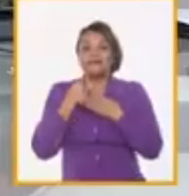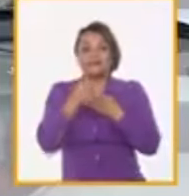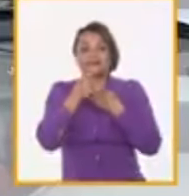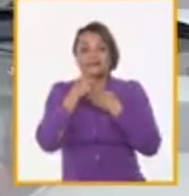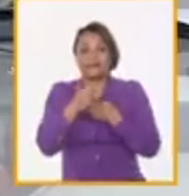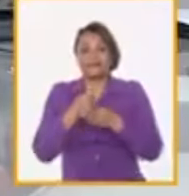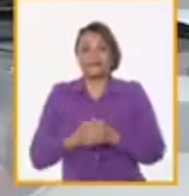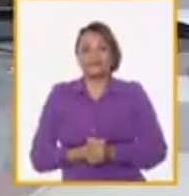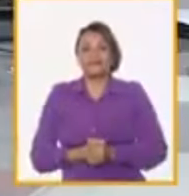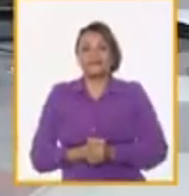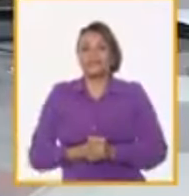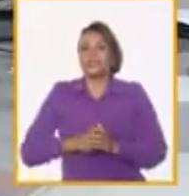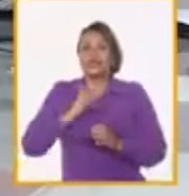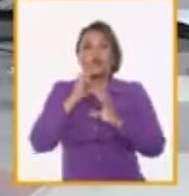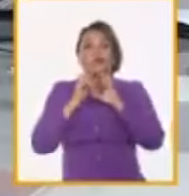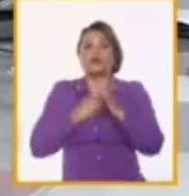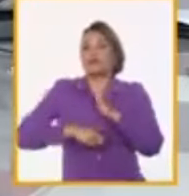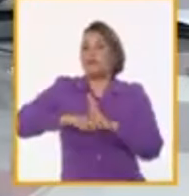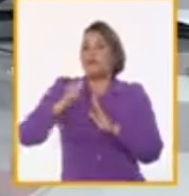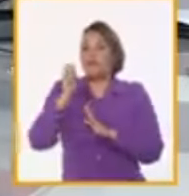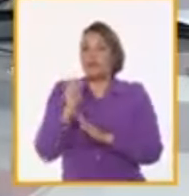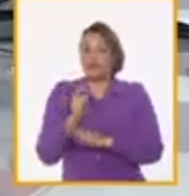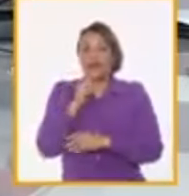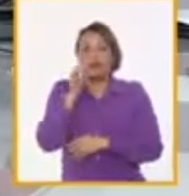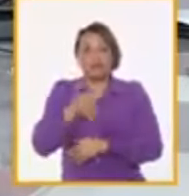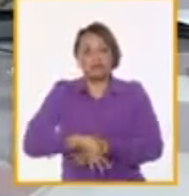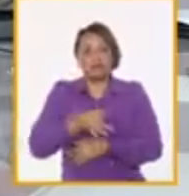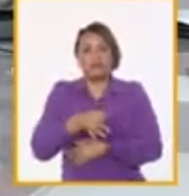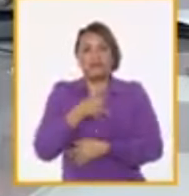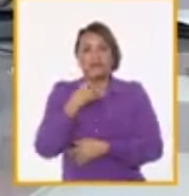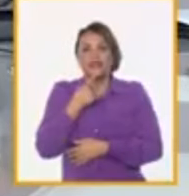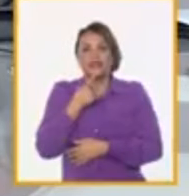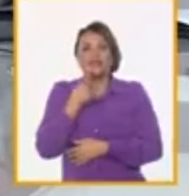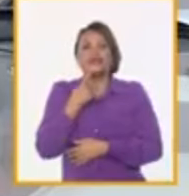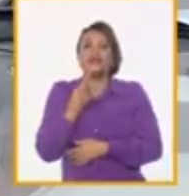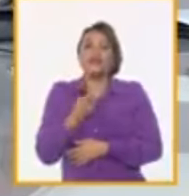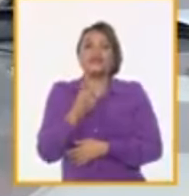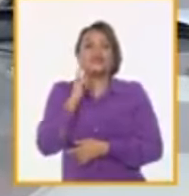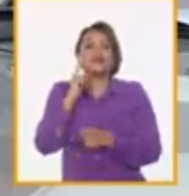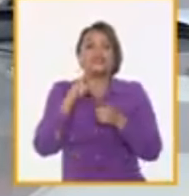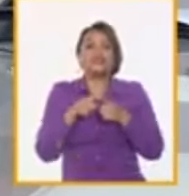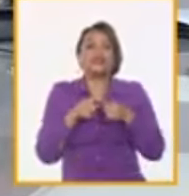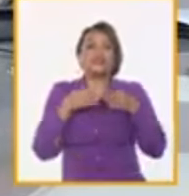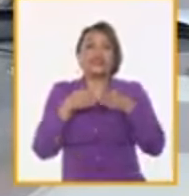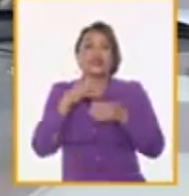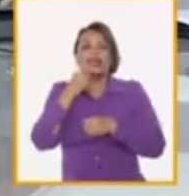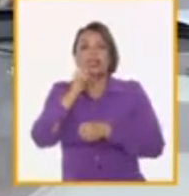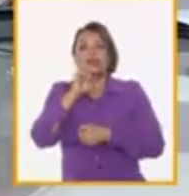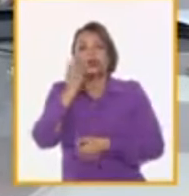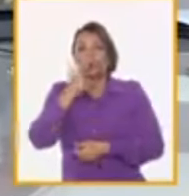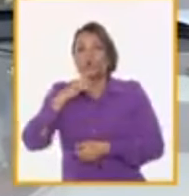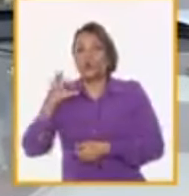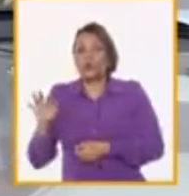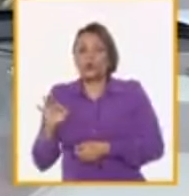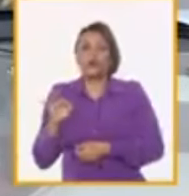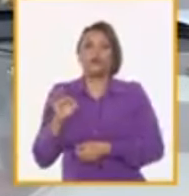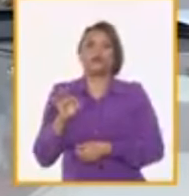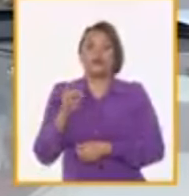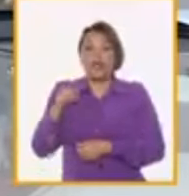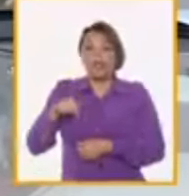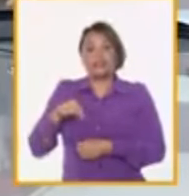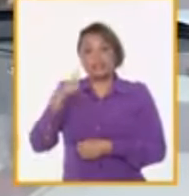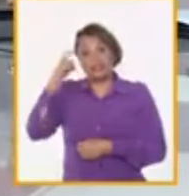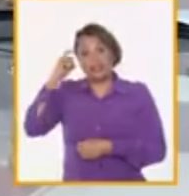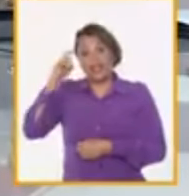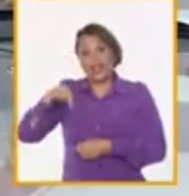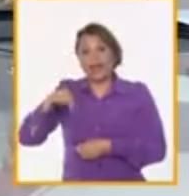Comunicación permanente. Me decía ahorita mismo, estábamos hablando ahora mismo con los compañeros de la química para garantizar que llegara el cloro que hace falta. Sí, ahora en La Habana,